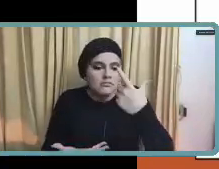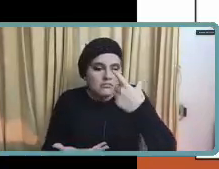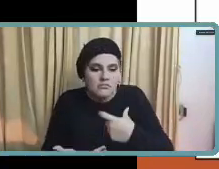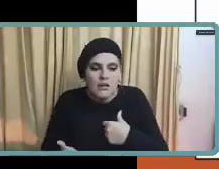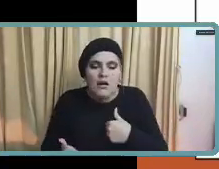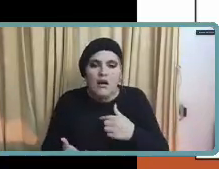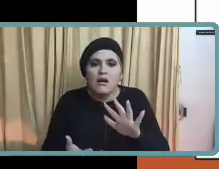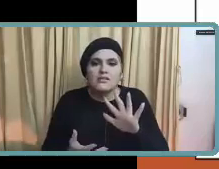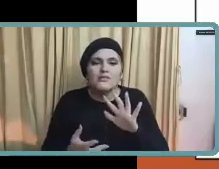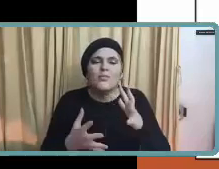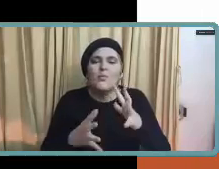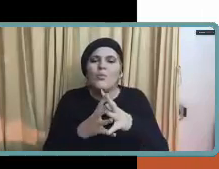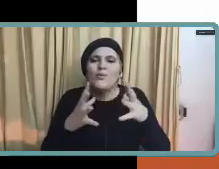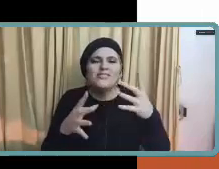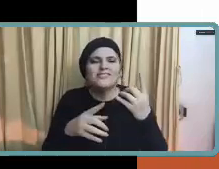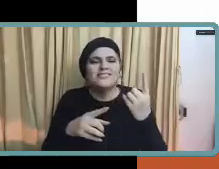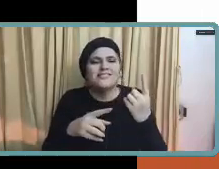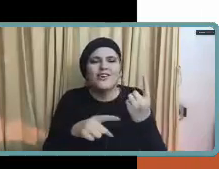con ella.